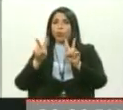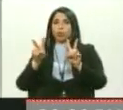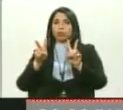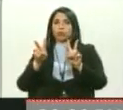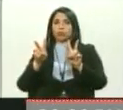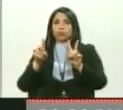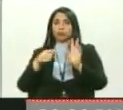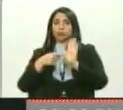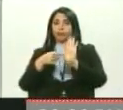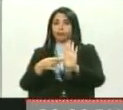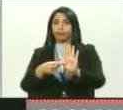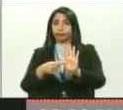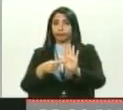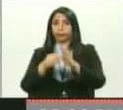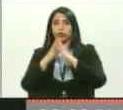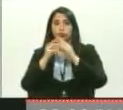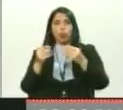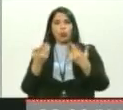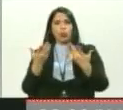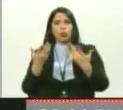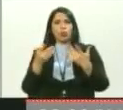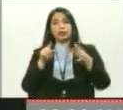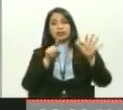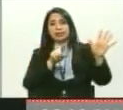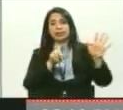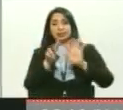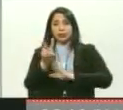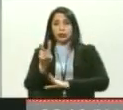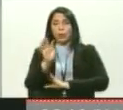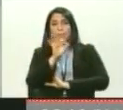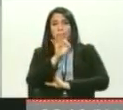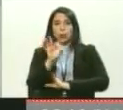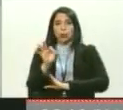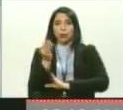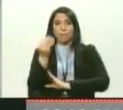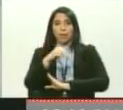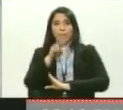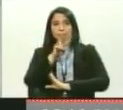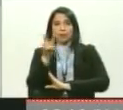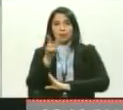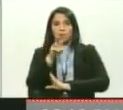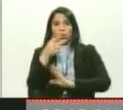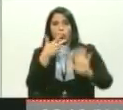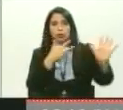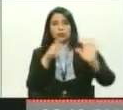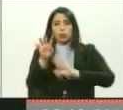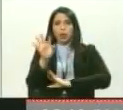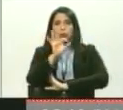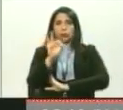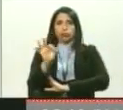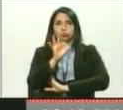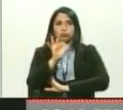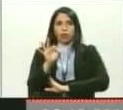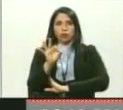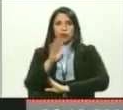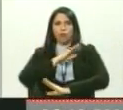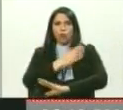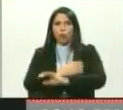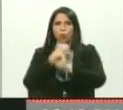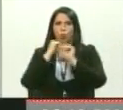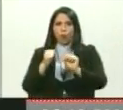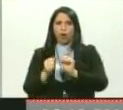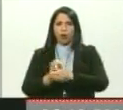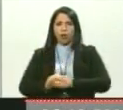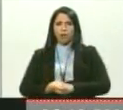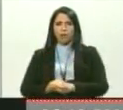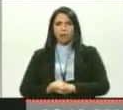mira, Diosdado. Todo esto te da 62 más 22, te da un 84% sólido